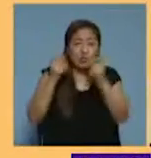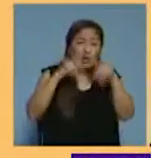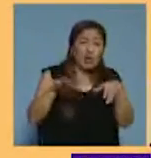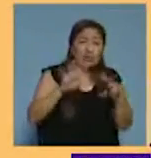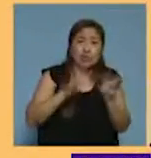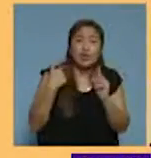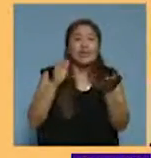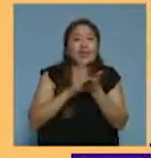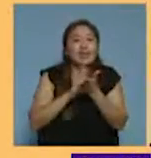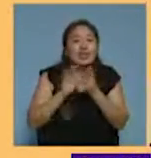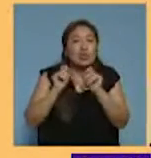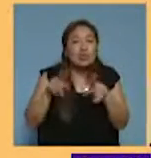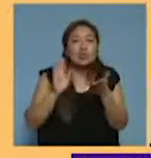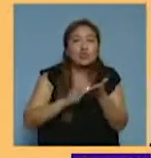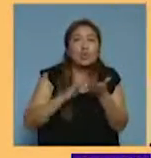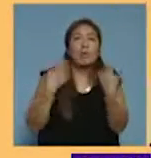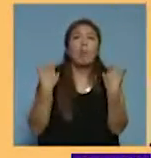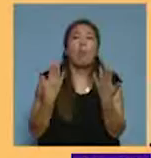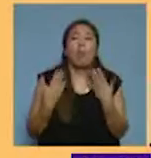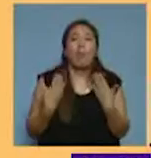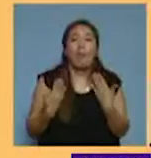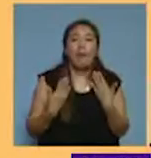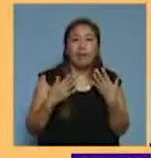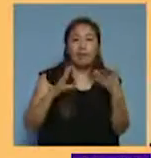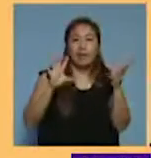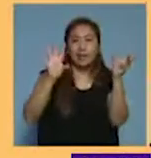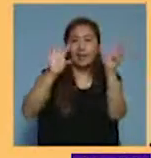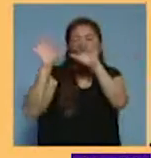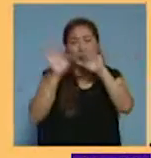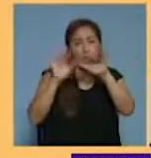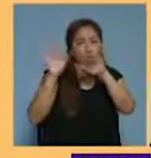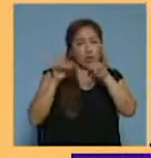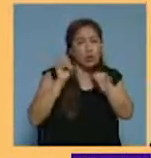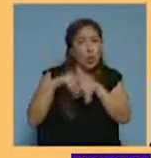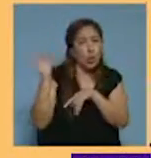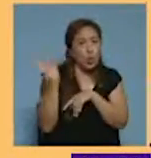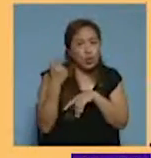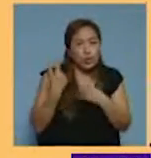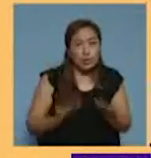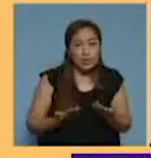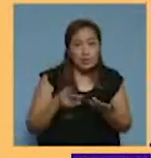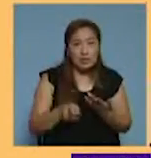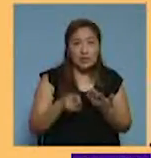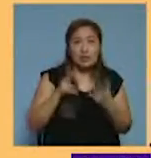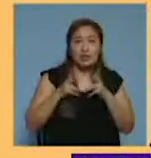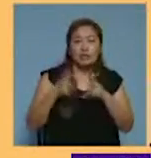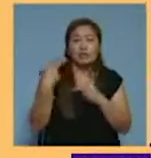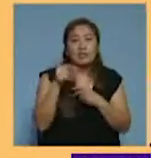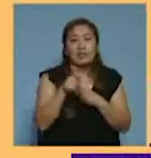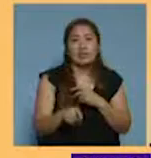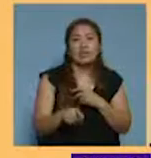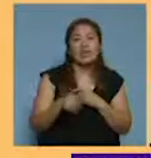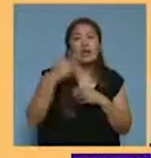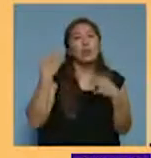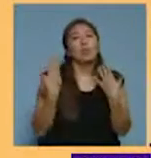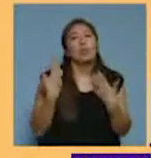es la situación en cuanto a la posibilidad de que exista anegamientos permanentes no quiere decir que no